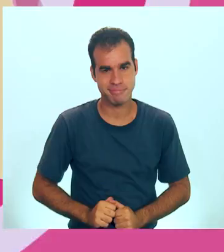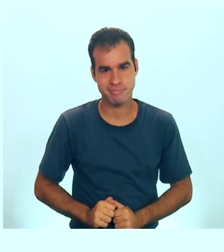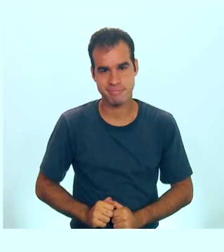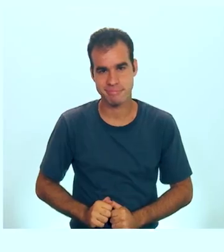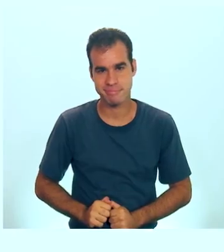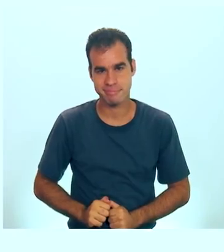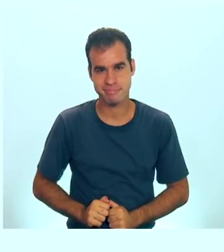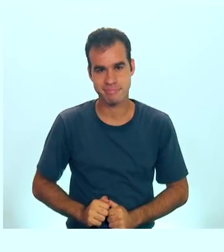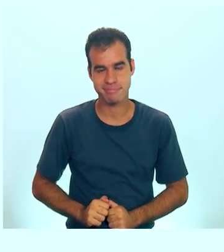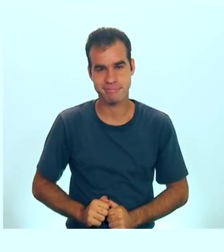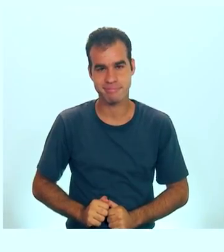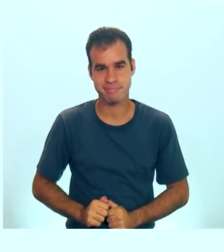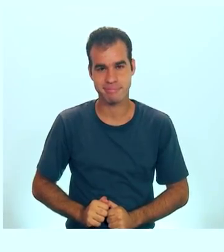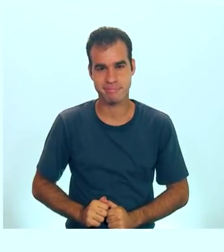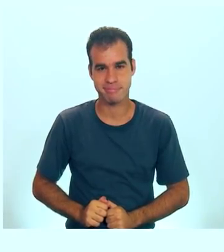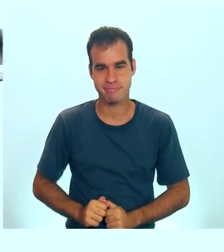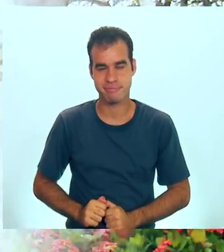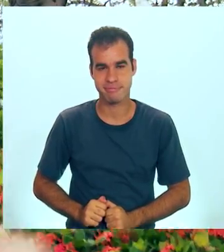salvar.